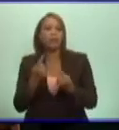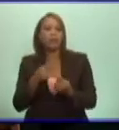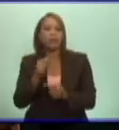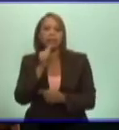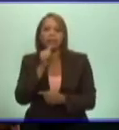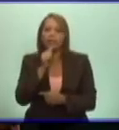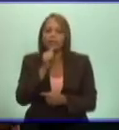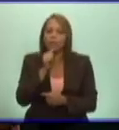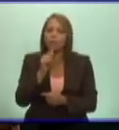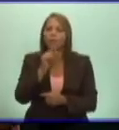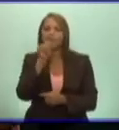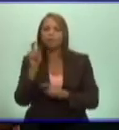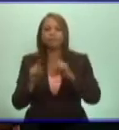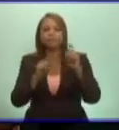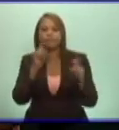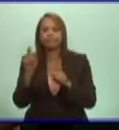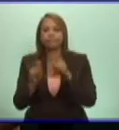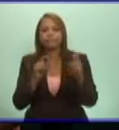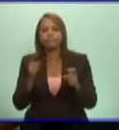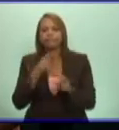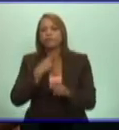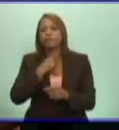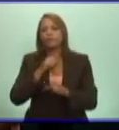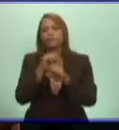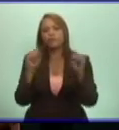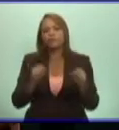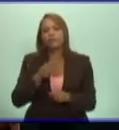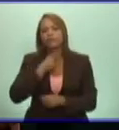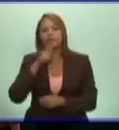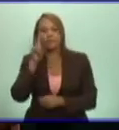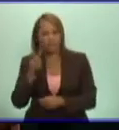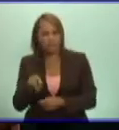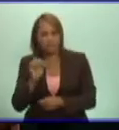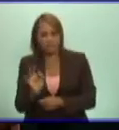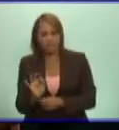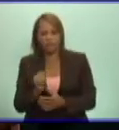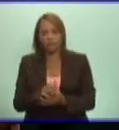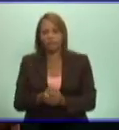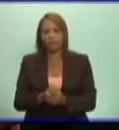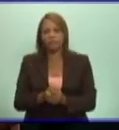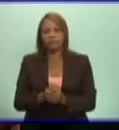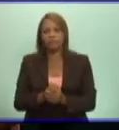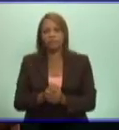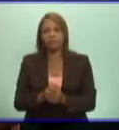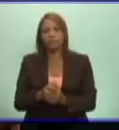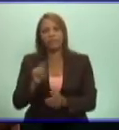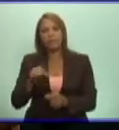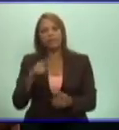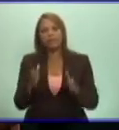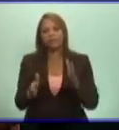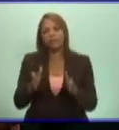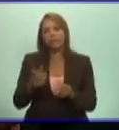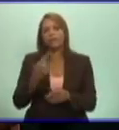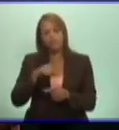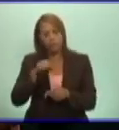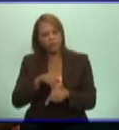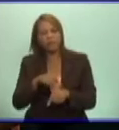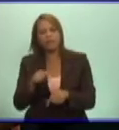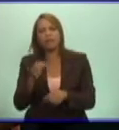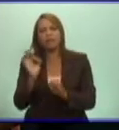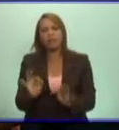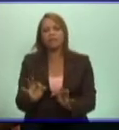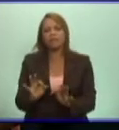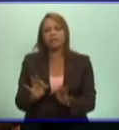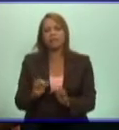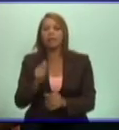precisiones y preguntas sobre el sistema de evaluación a aplicar después de esta etapa. Todavía hoy subsisten algunas preocupaciones